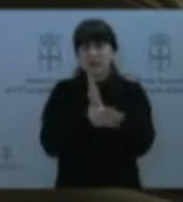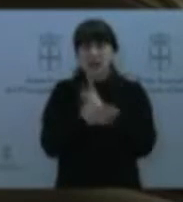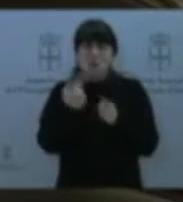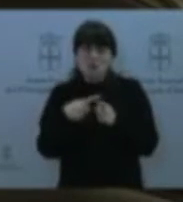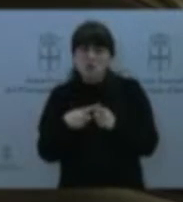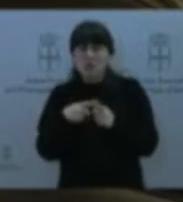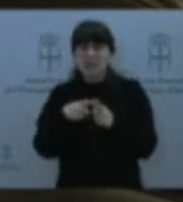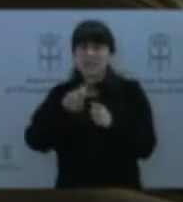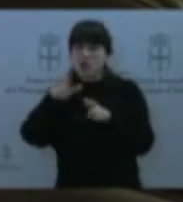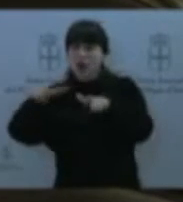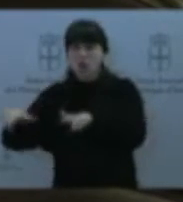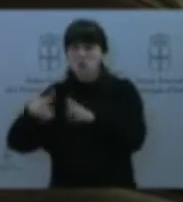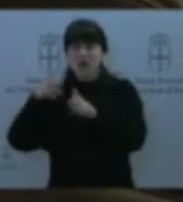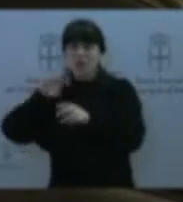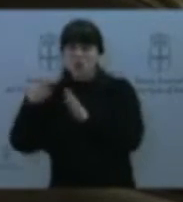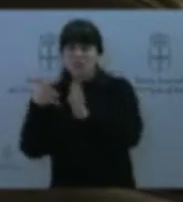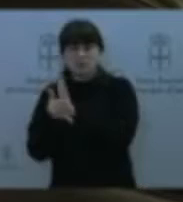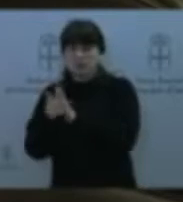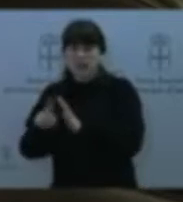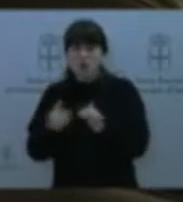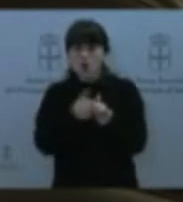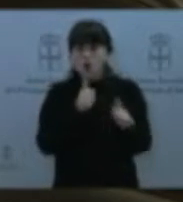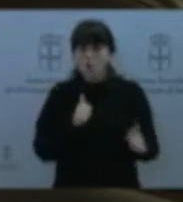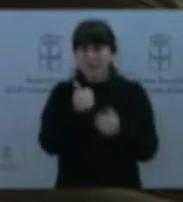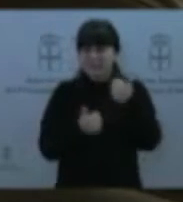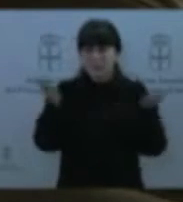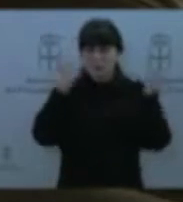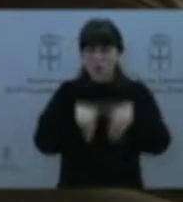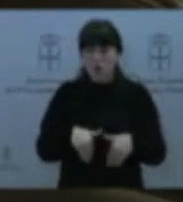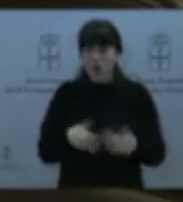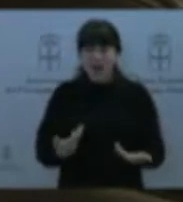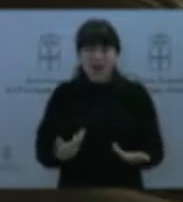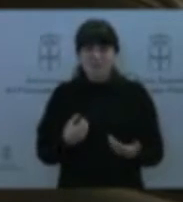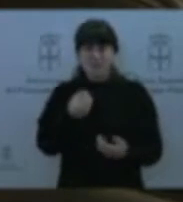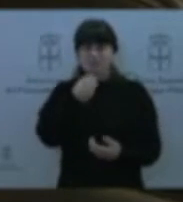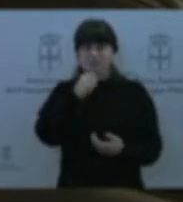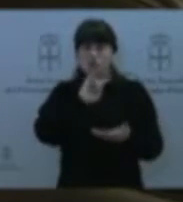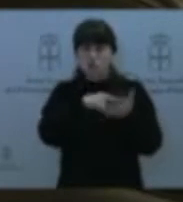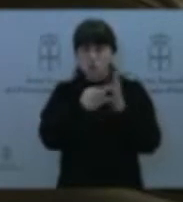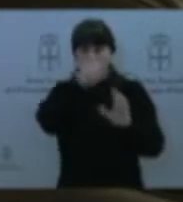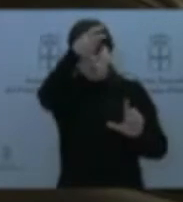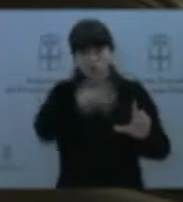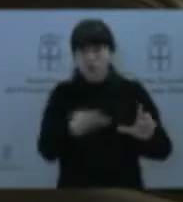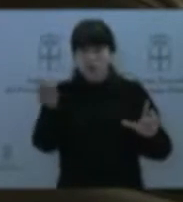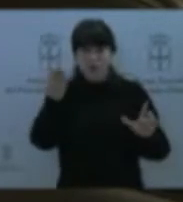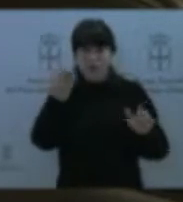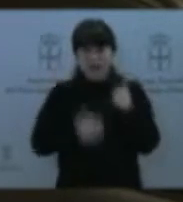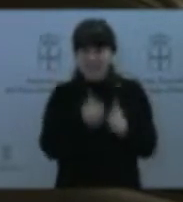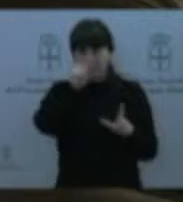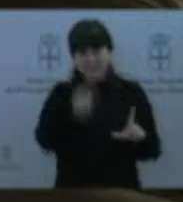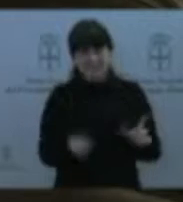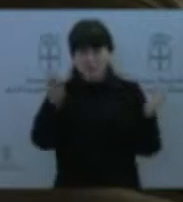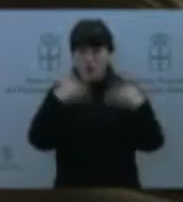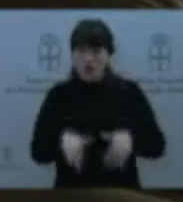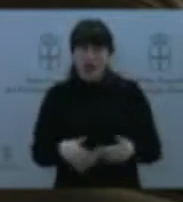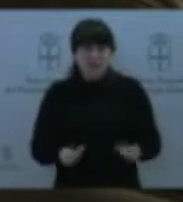examen. No hay plantilla de respuestas. En fin, demasiadas irregularidades. Entendemos que ni siquiera pasa la prueba del algodón de la confidencialidad, el derecho a la igualdad